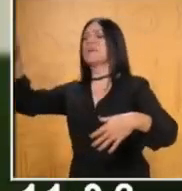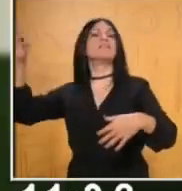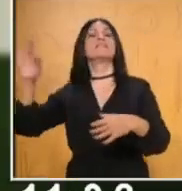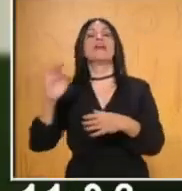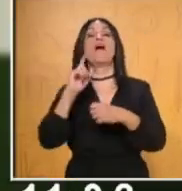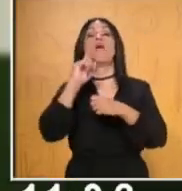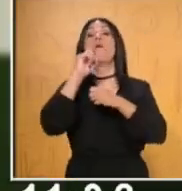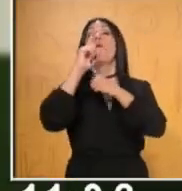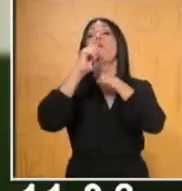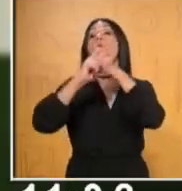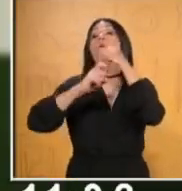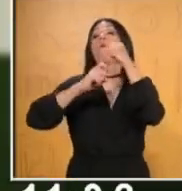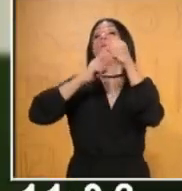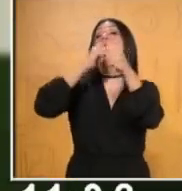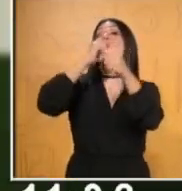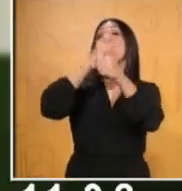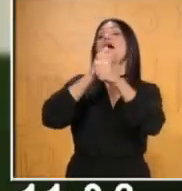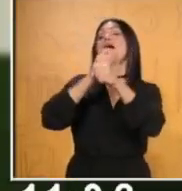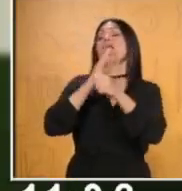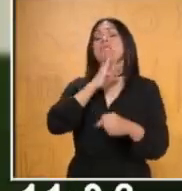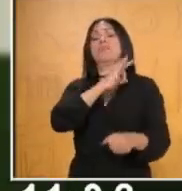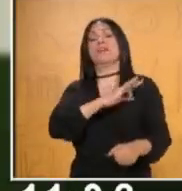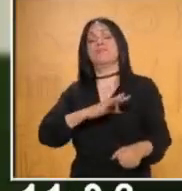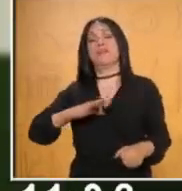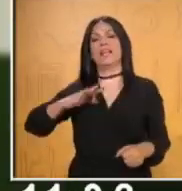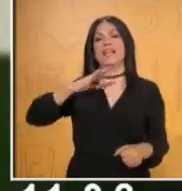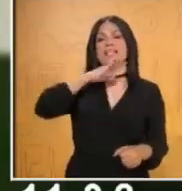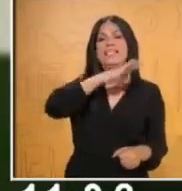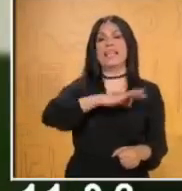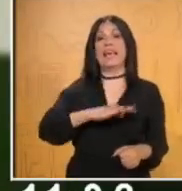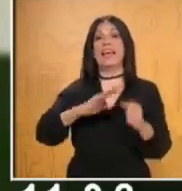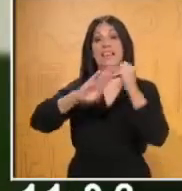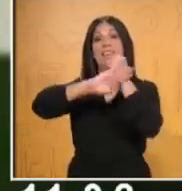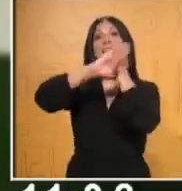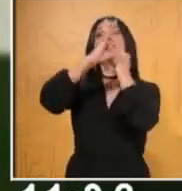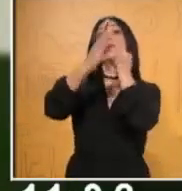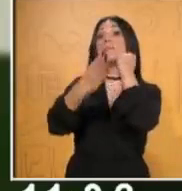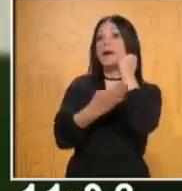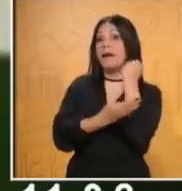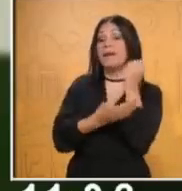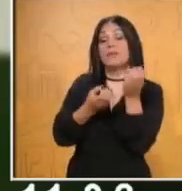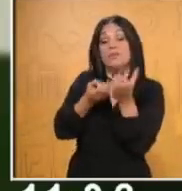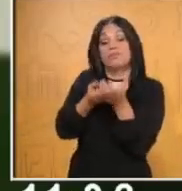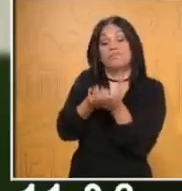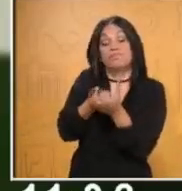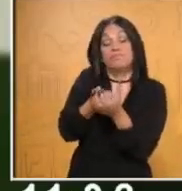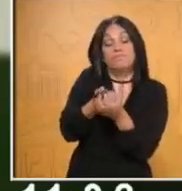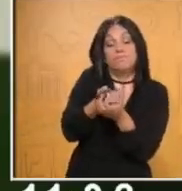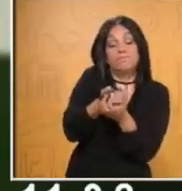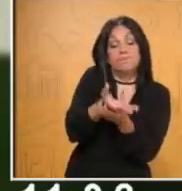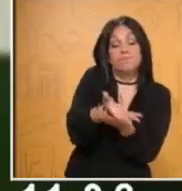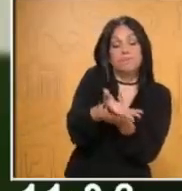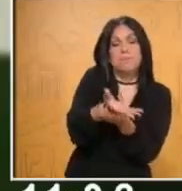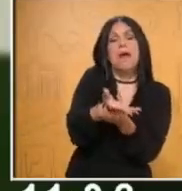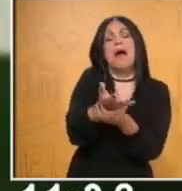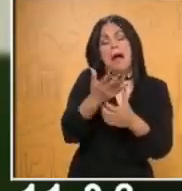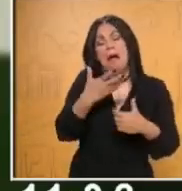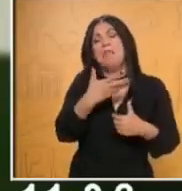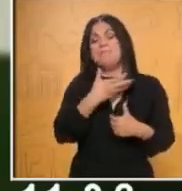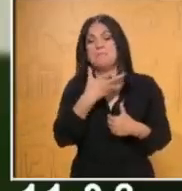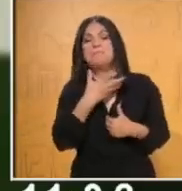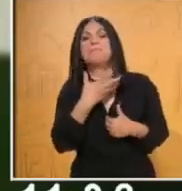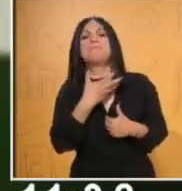año tuvieron un precioso retoño. La ahora reina había olvidado el incidente con la rueca,